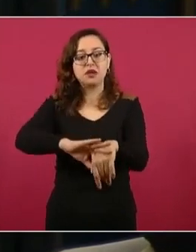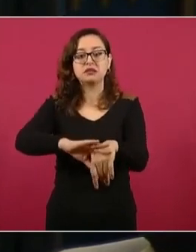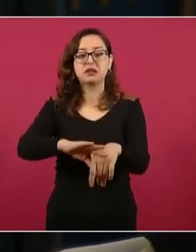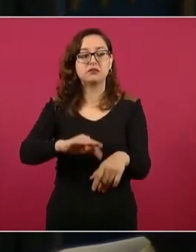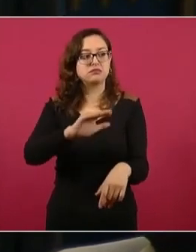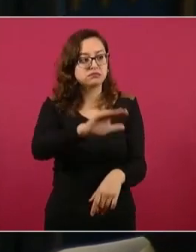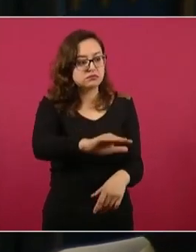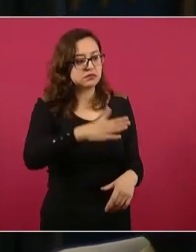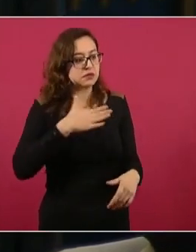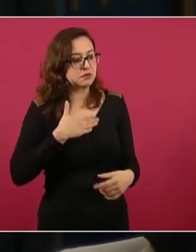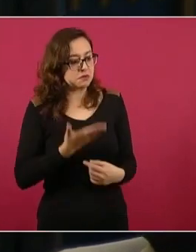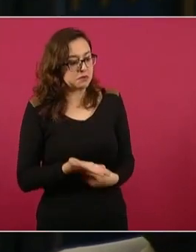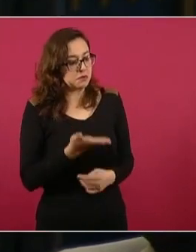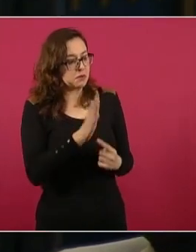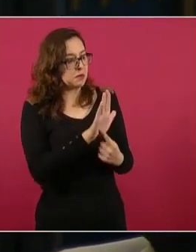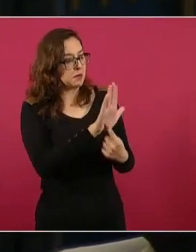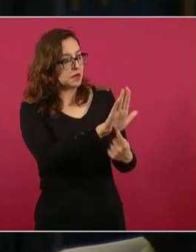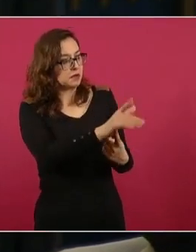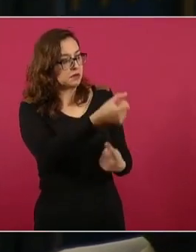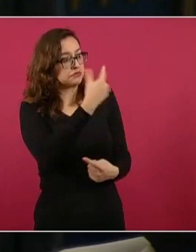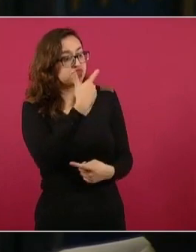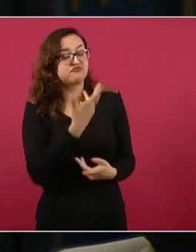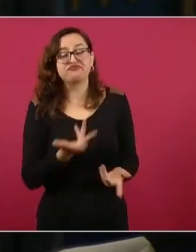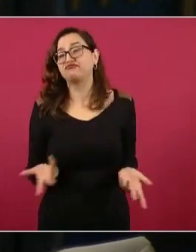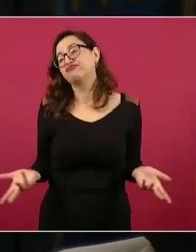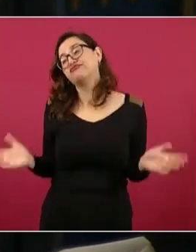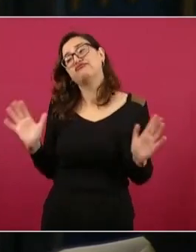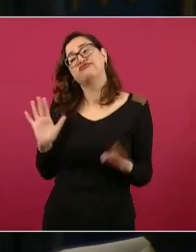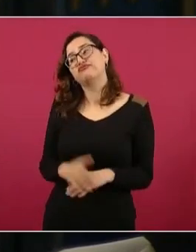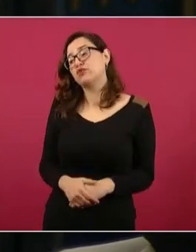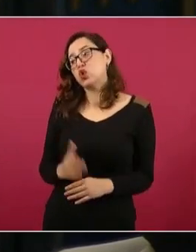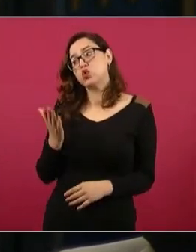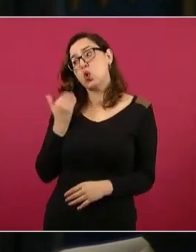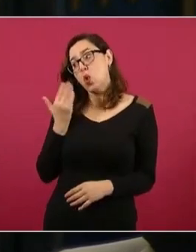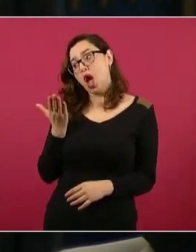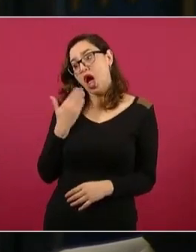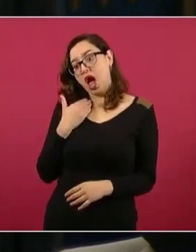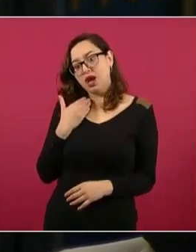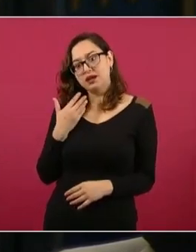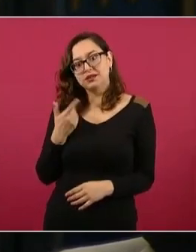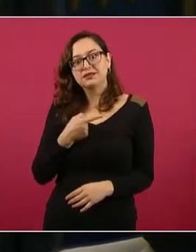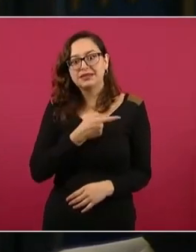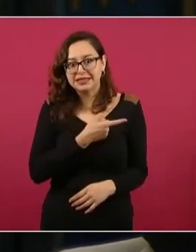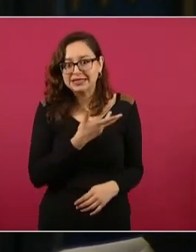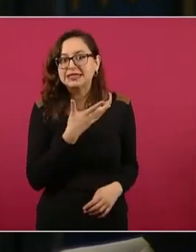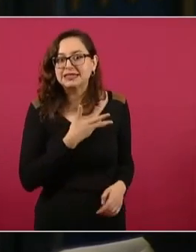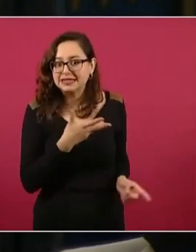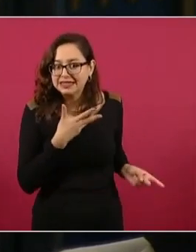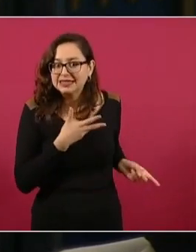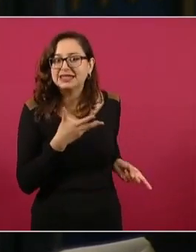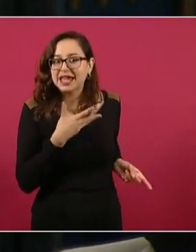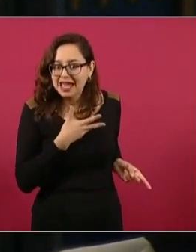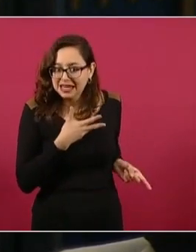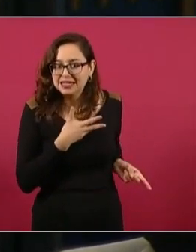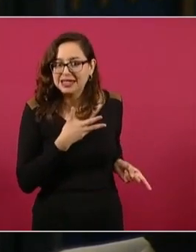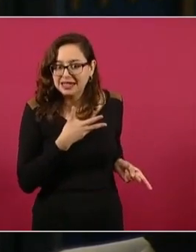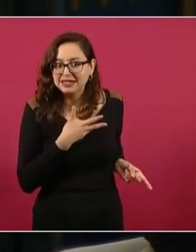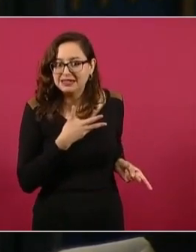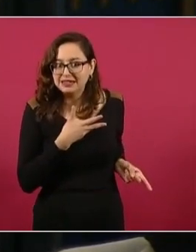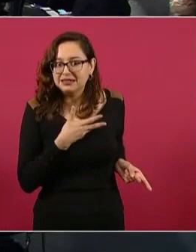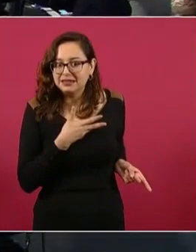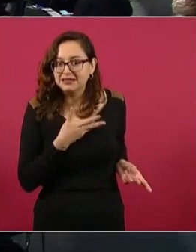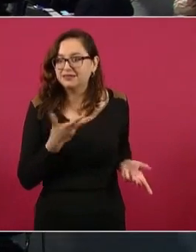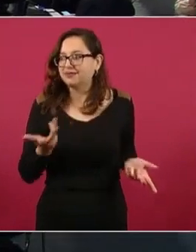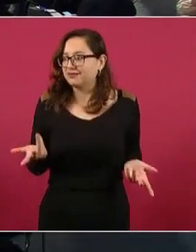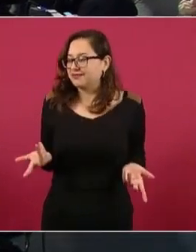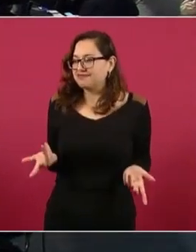las clínicas del metro, y no hay medicamentos, pero he hecho varias preguntas, investigaciones al respecto y nos dicen es que sí